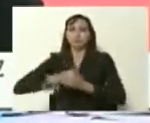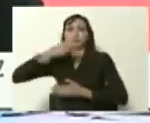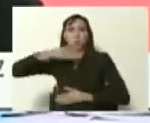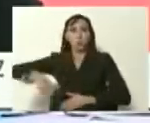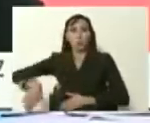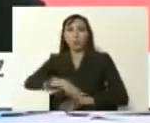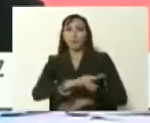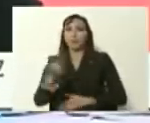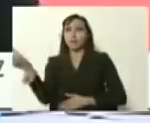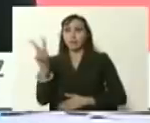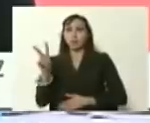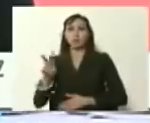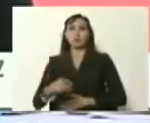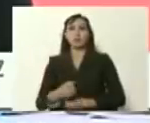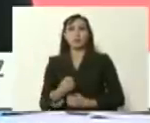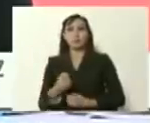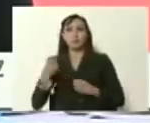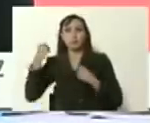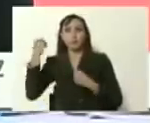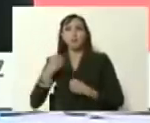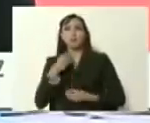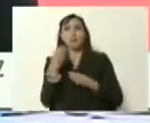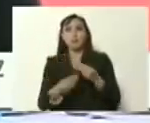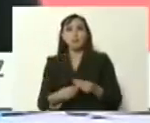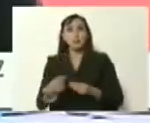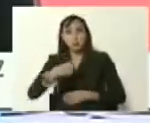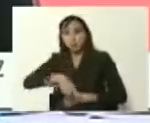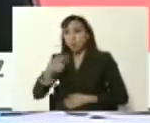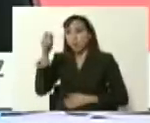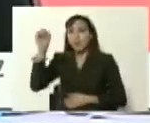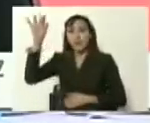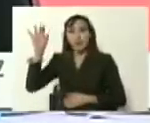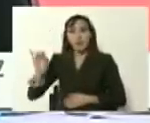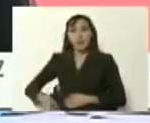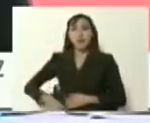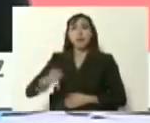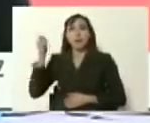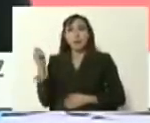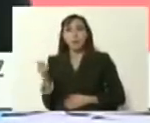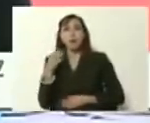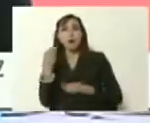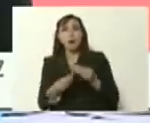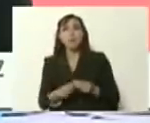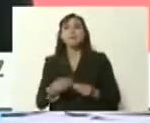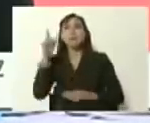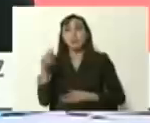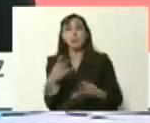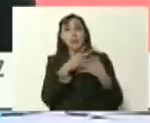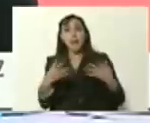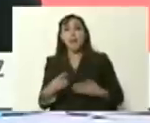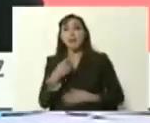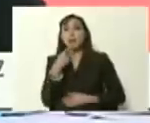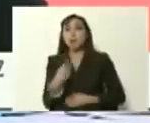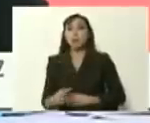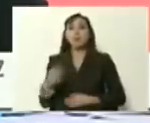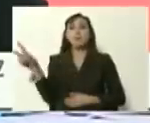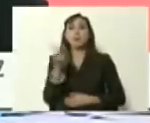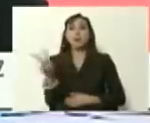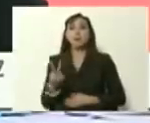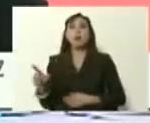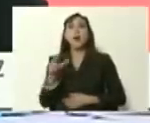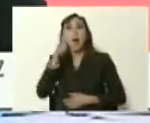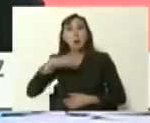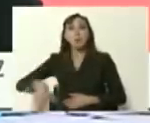pueblo de Venezuela, y utilizando las propias palabras de ustedes, queda en evidencia también que es Venezuela un pueblo de Dios, porque para